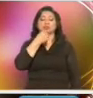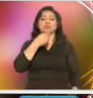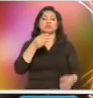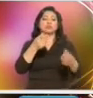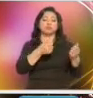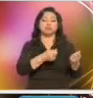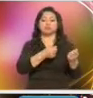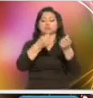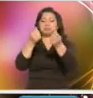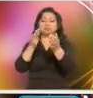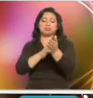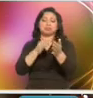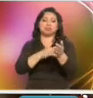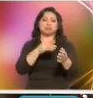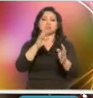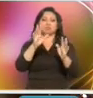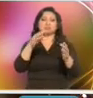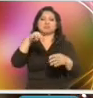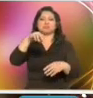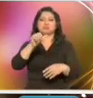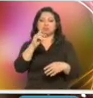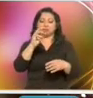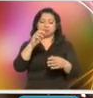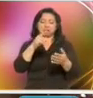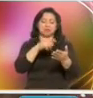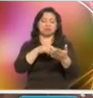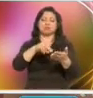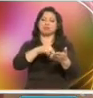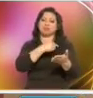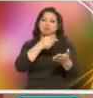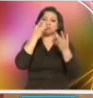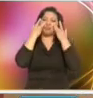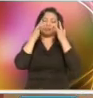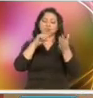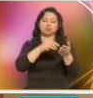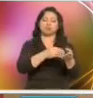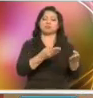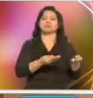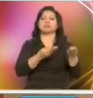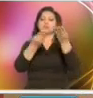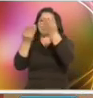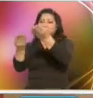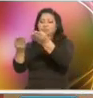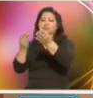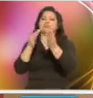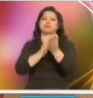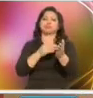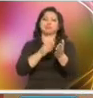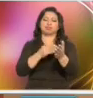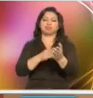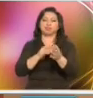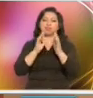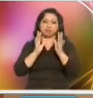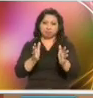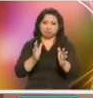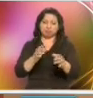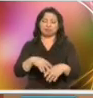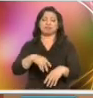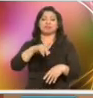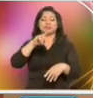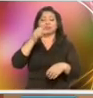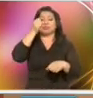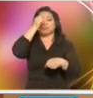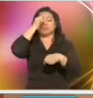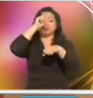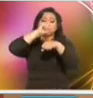es llevar la renuncia y obviamente cuando renuncia el presidente, el que seguía, digamos, en el cargo para sustituir al presidente era el